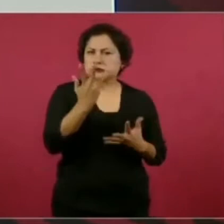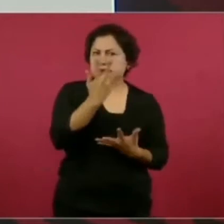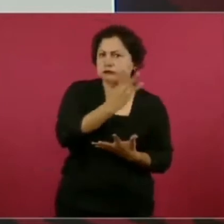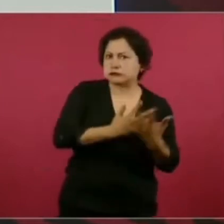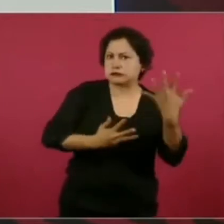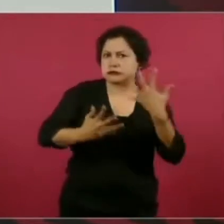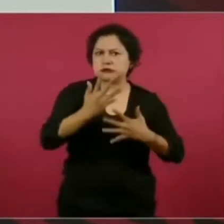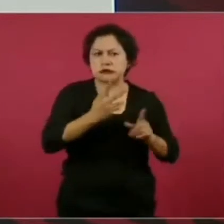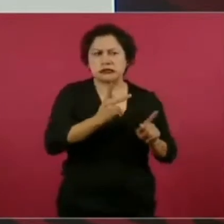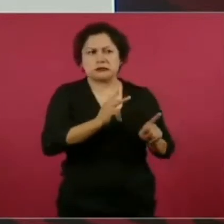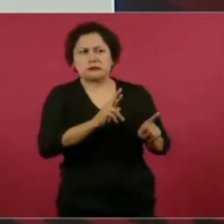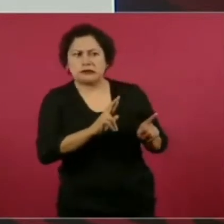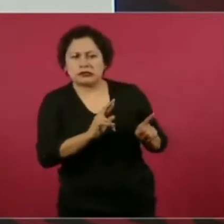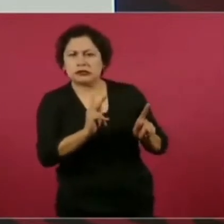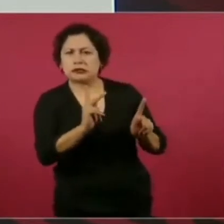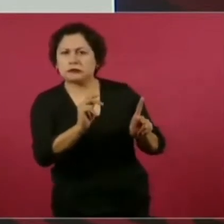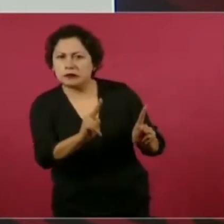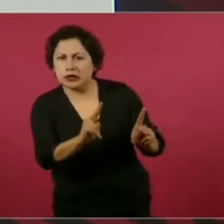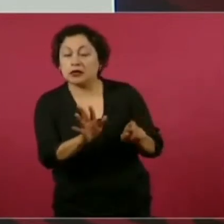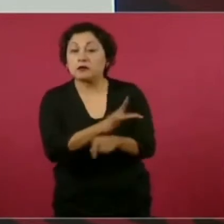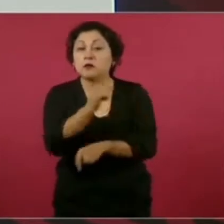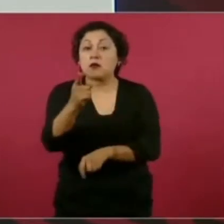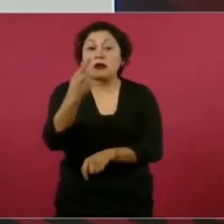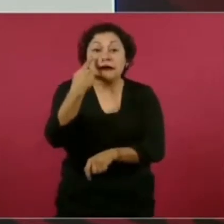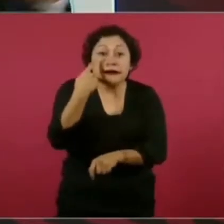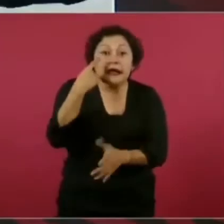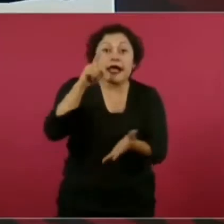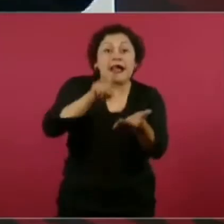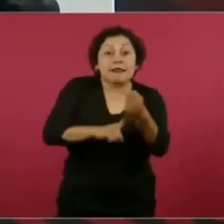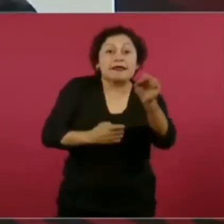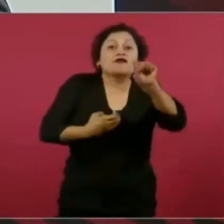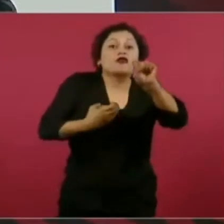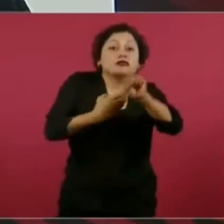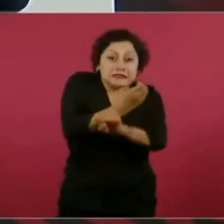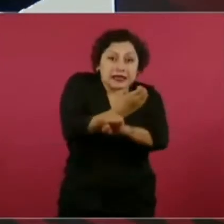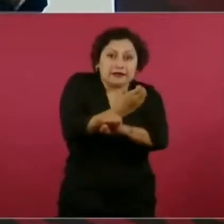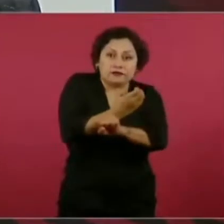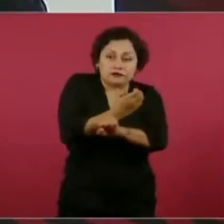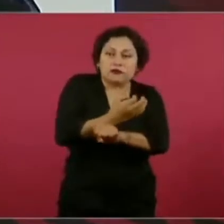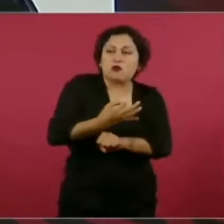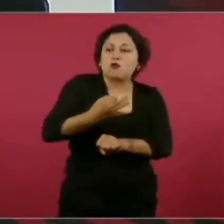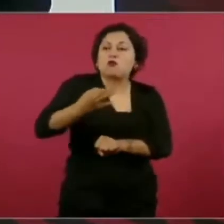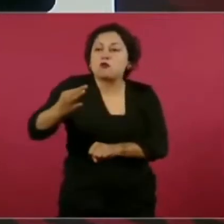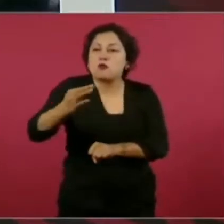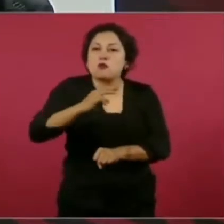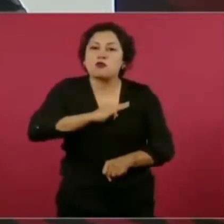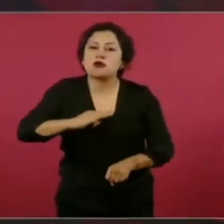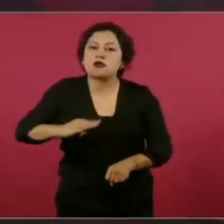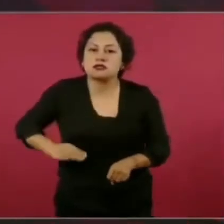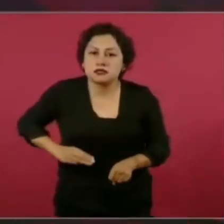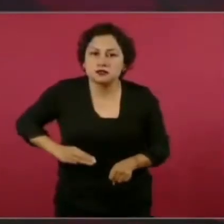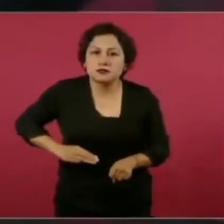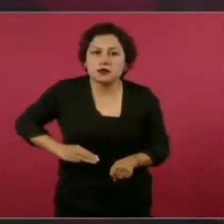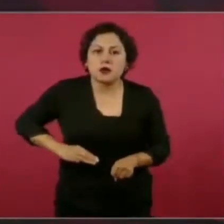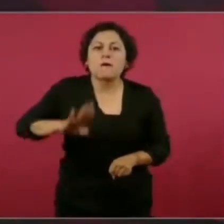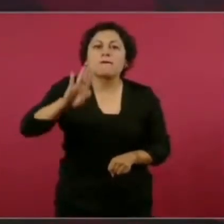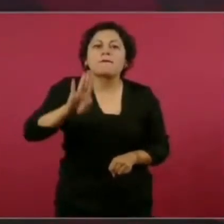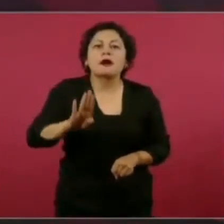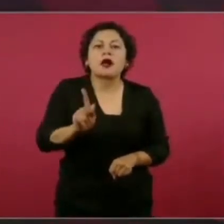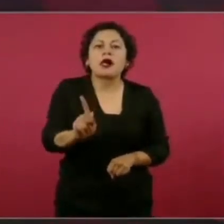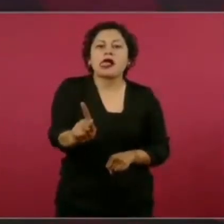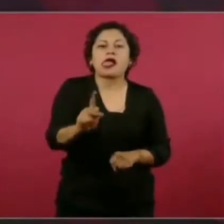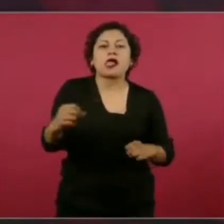porque en los pueblos, en los municipios, en los estados se enfrentaban, ¿no? PRI-PAN, pero